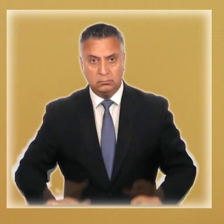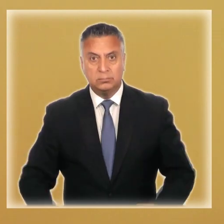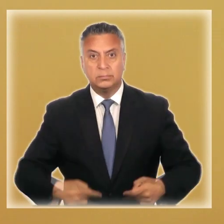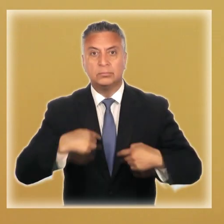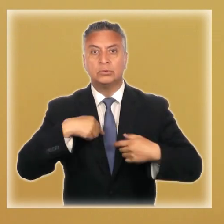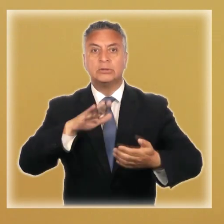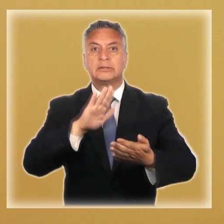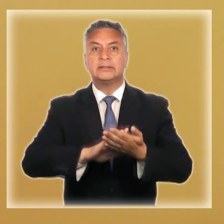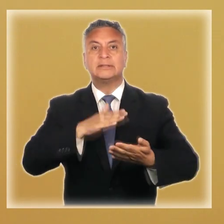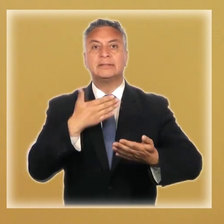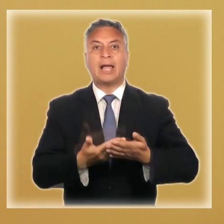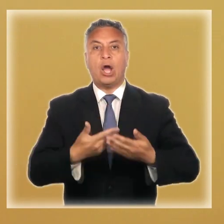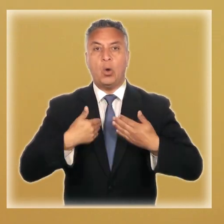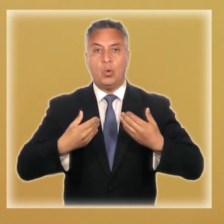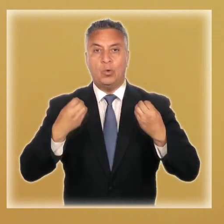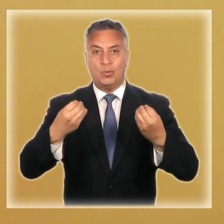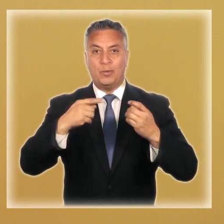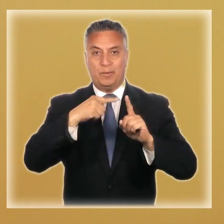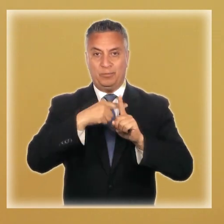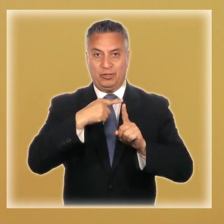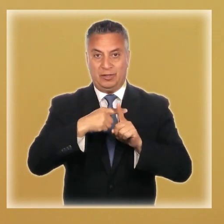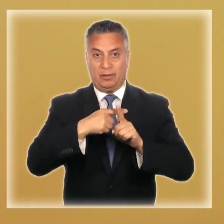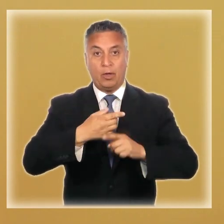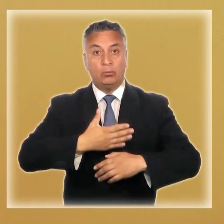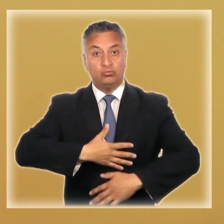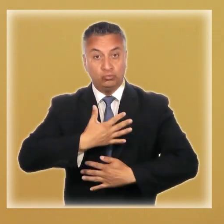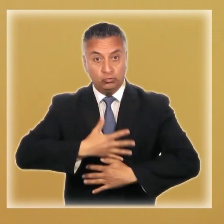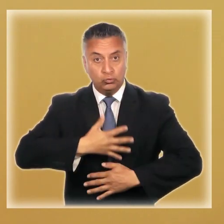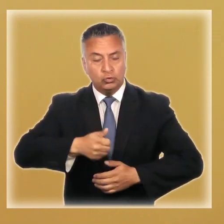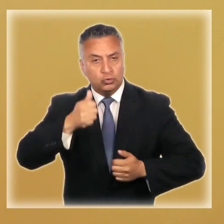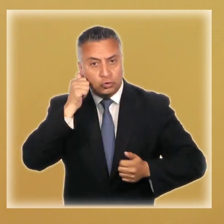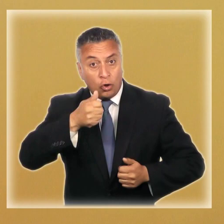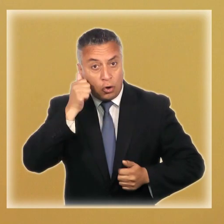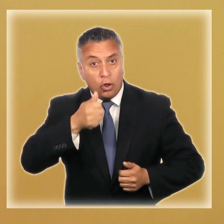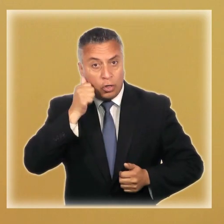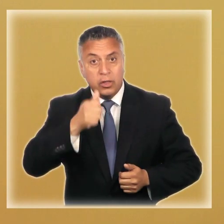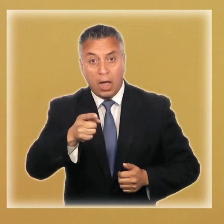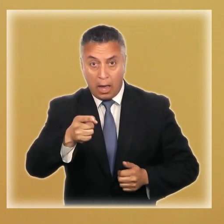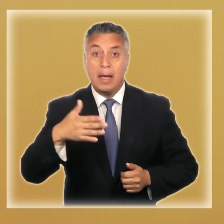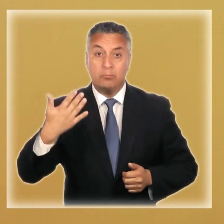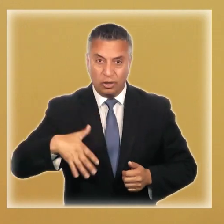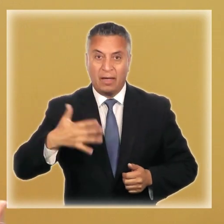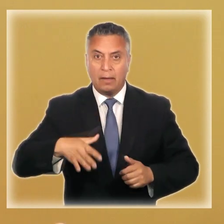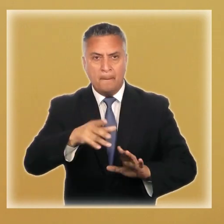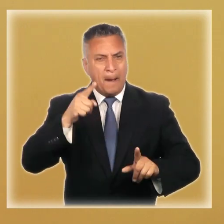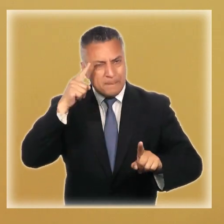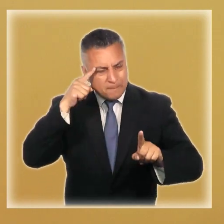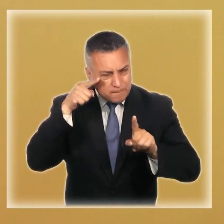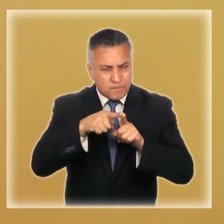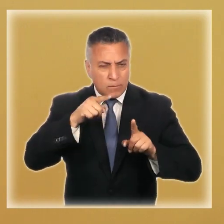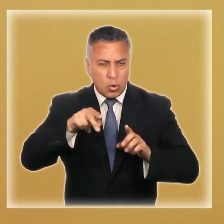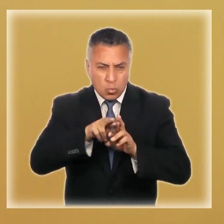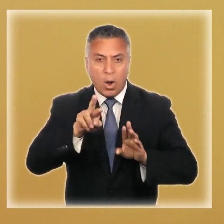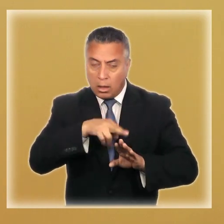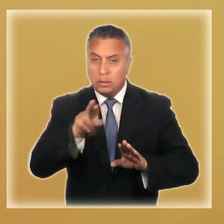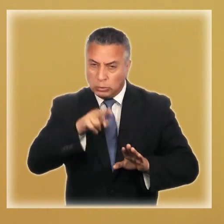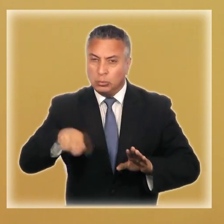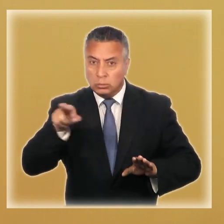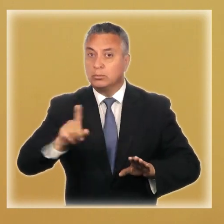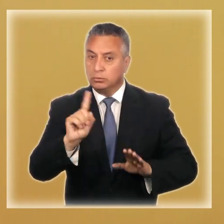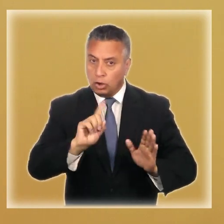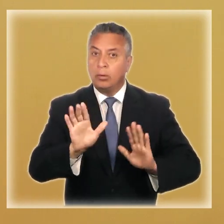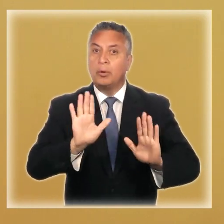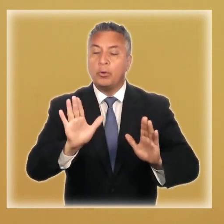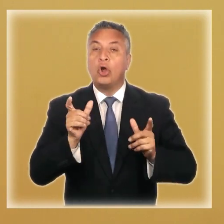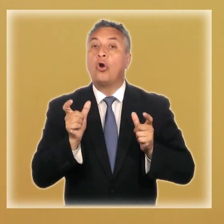para tener un estado de salud que sea bueno. Por eso ducharnos todos los días es importante, tampoco de manera obsesiva. Es bueno limpiarse,